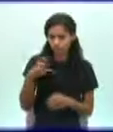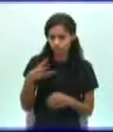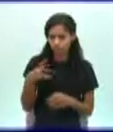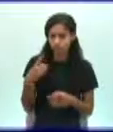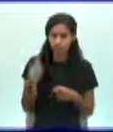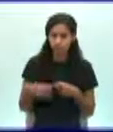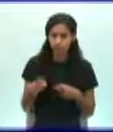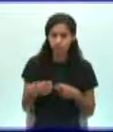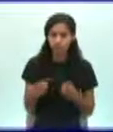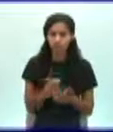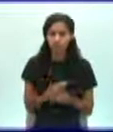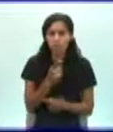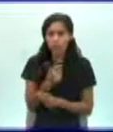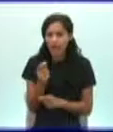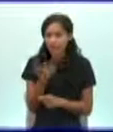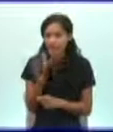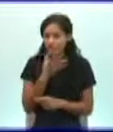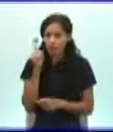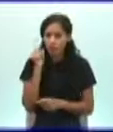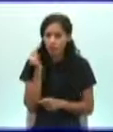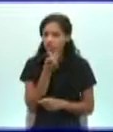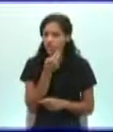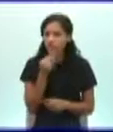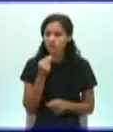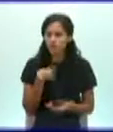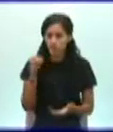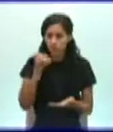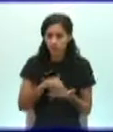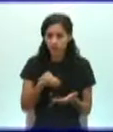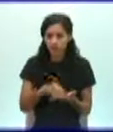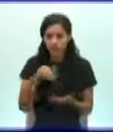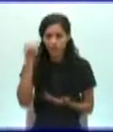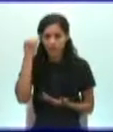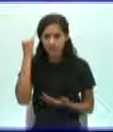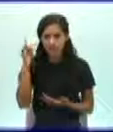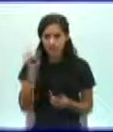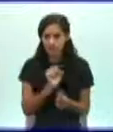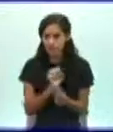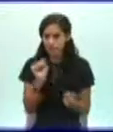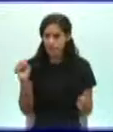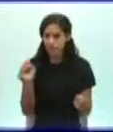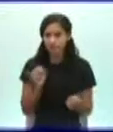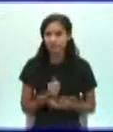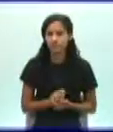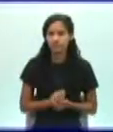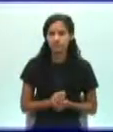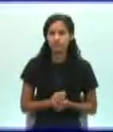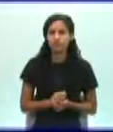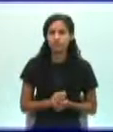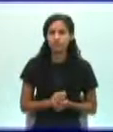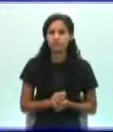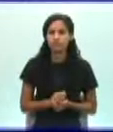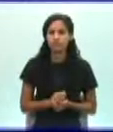del Monte, maestro de José Martí, inculcando en él ideas independentistas.